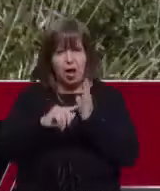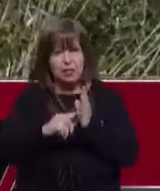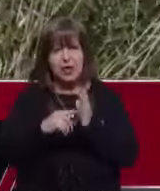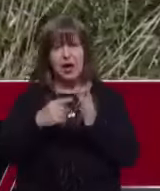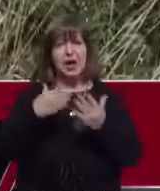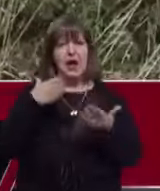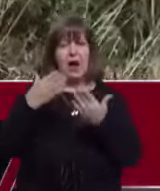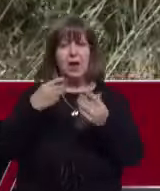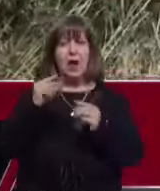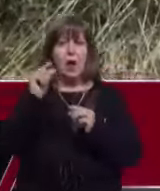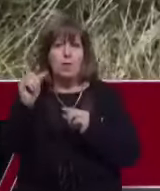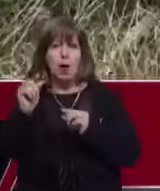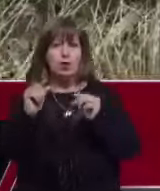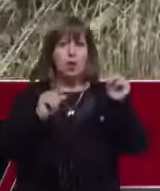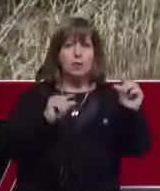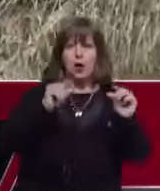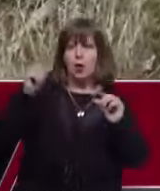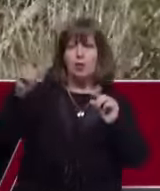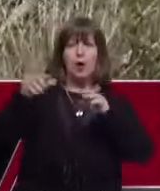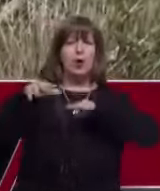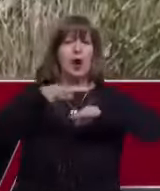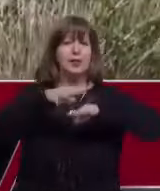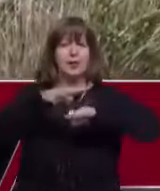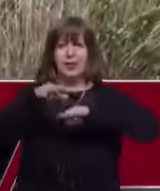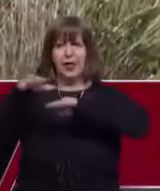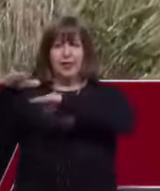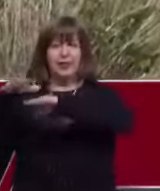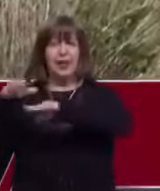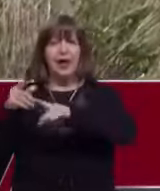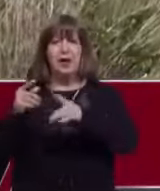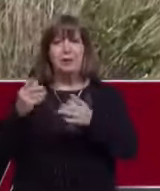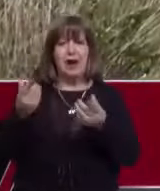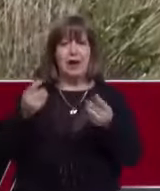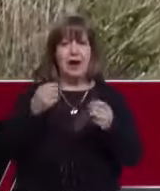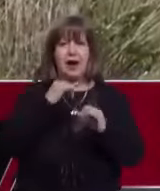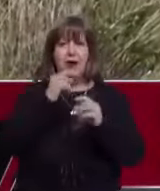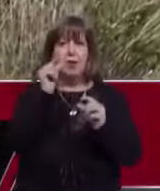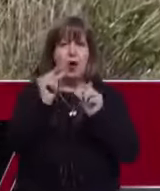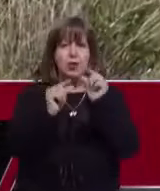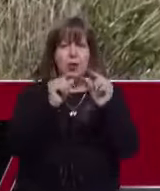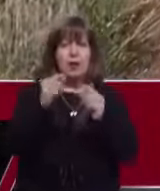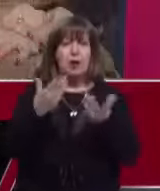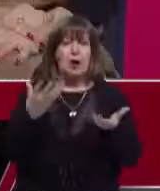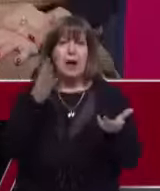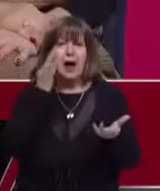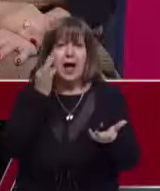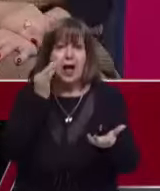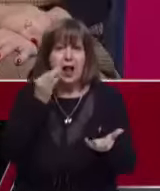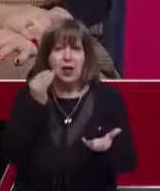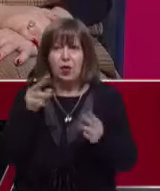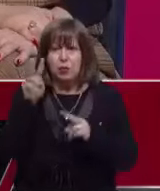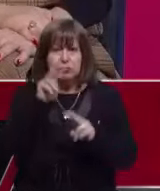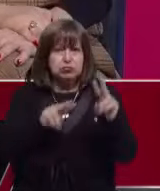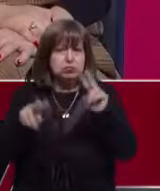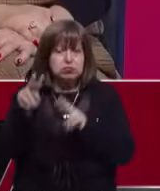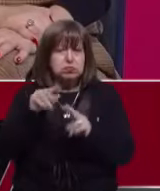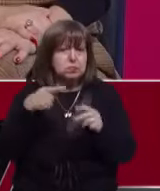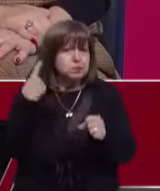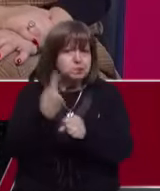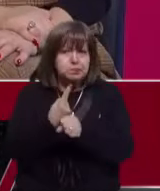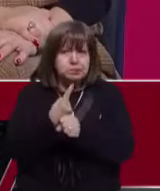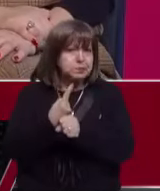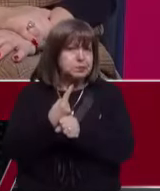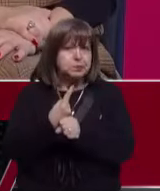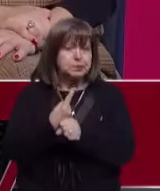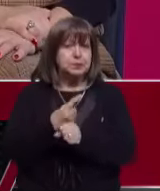que que nos fuimos dividiendo actividades los mismos periodistas para tratar de llegar a una pista y no pudo Ale vos sabes que eh hemos